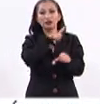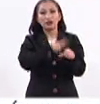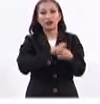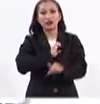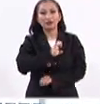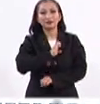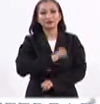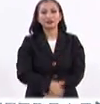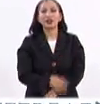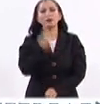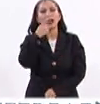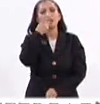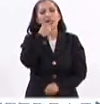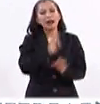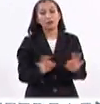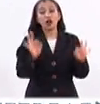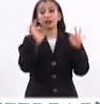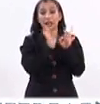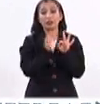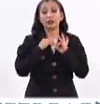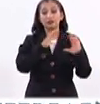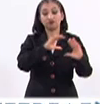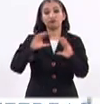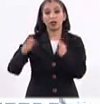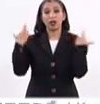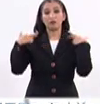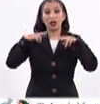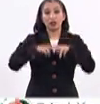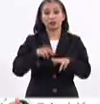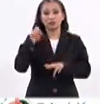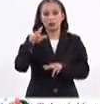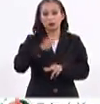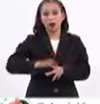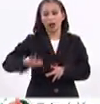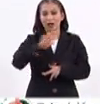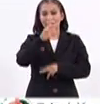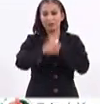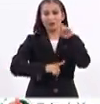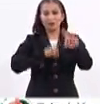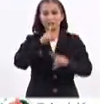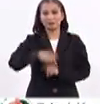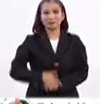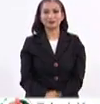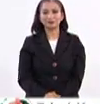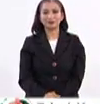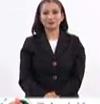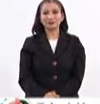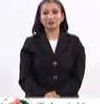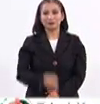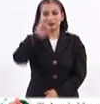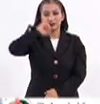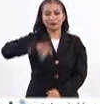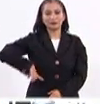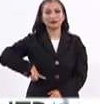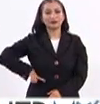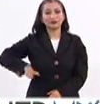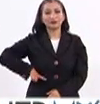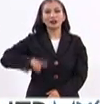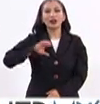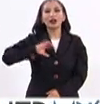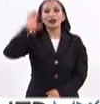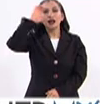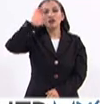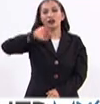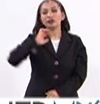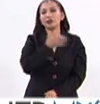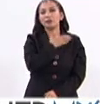de Entrenadores, para hablar de la importancia de la formación de los maestros en esta rama. La jefa de gobierno, Claudia Sheinbaum,